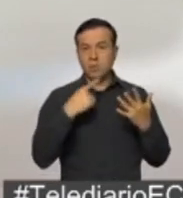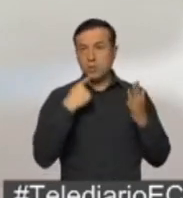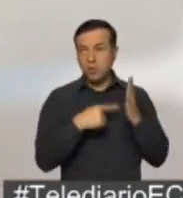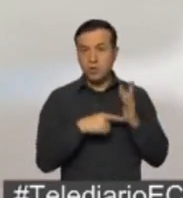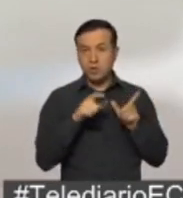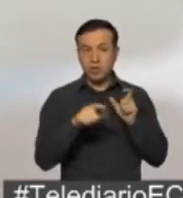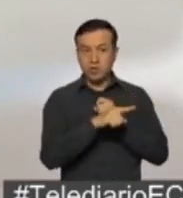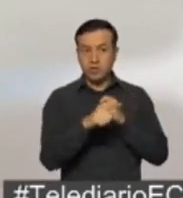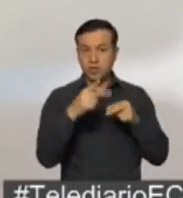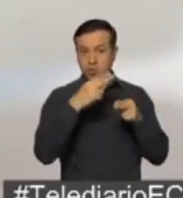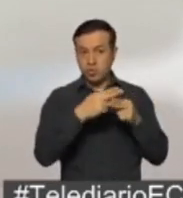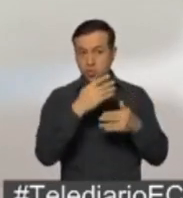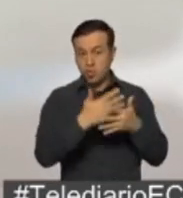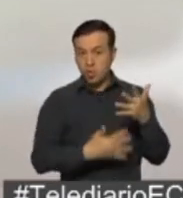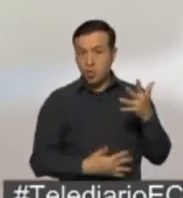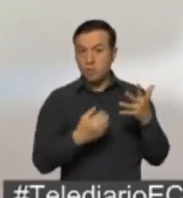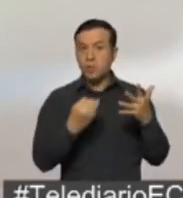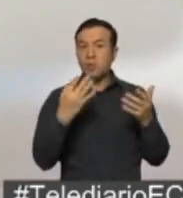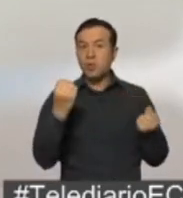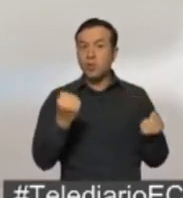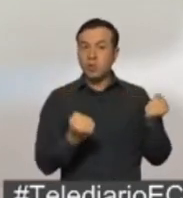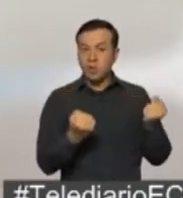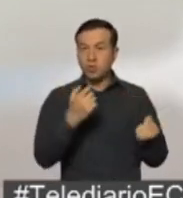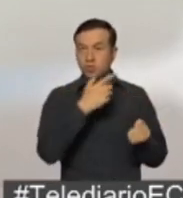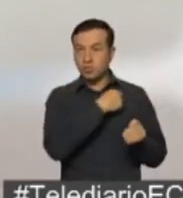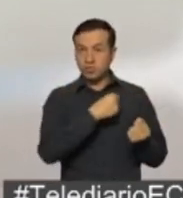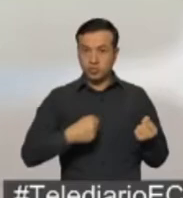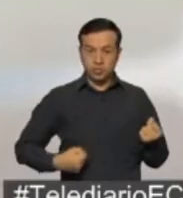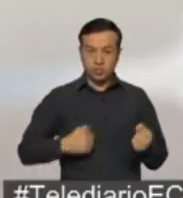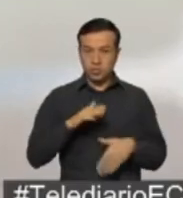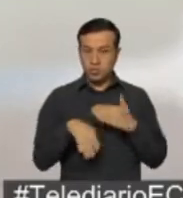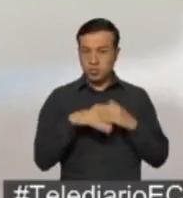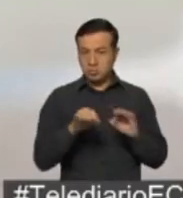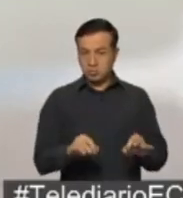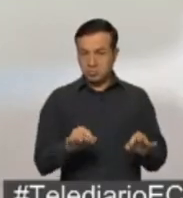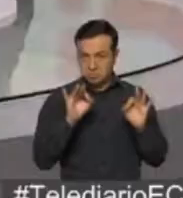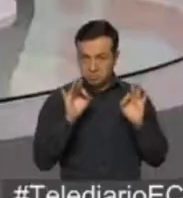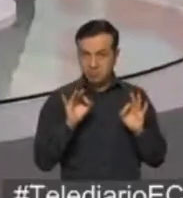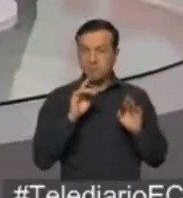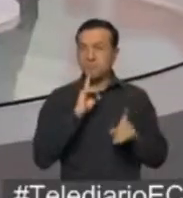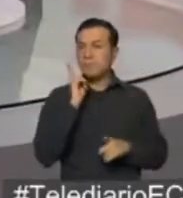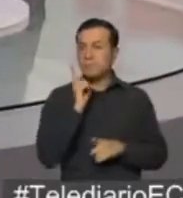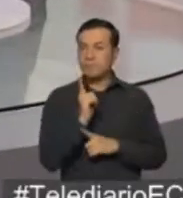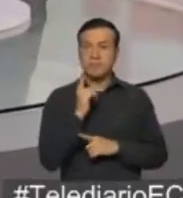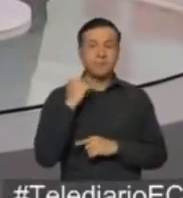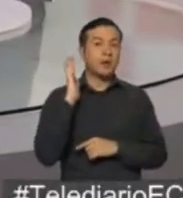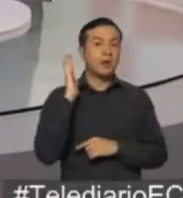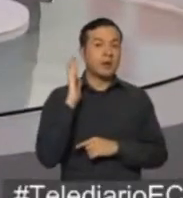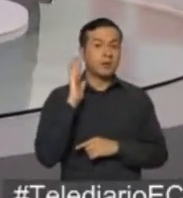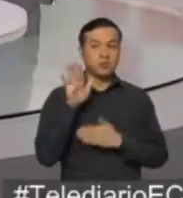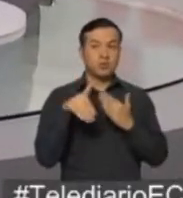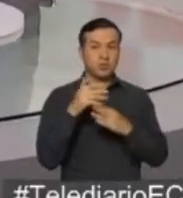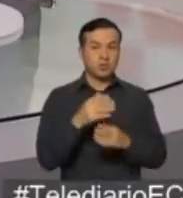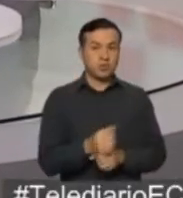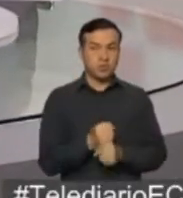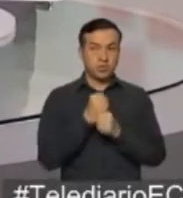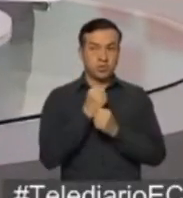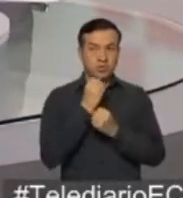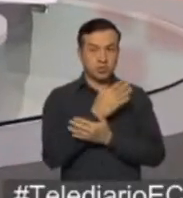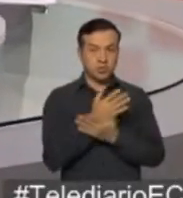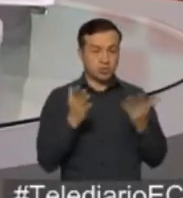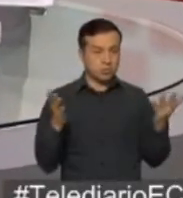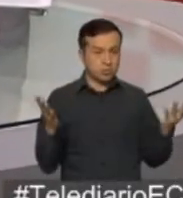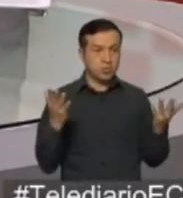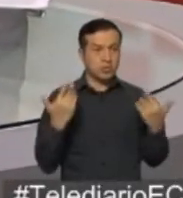de los pasajeros antes de salir de la terminal, que los cinturones de seguridad estén correctos y, por supuesto, que el kit de seguridad que le comentaba esté